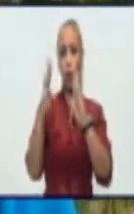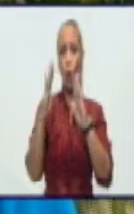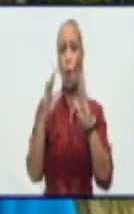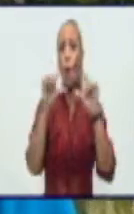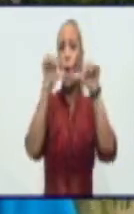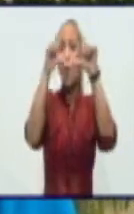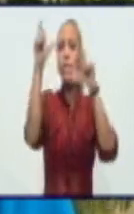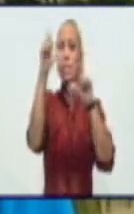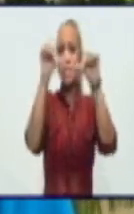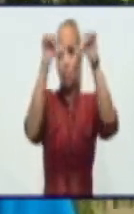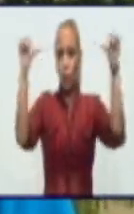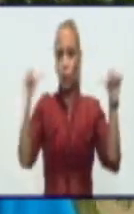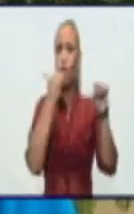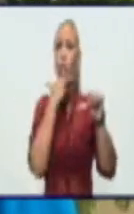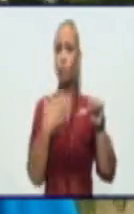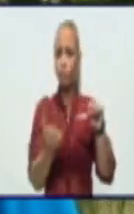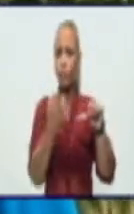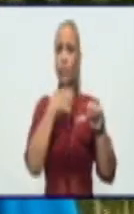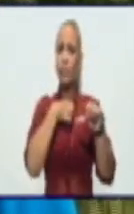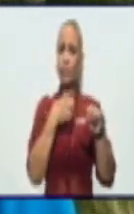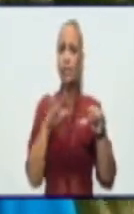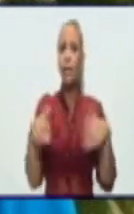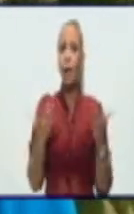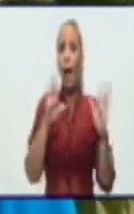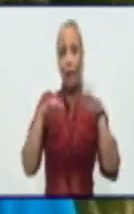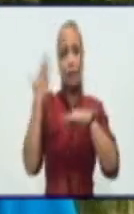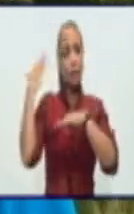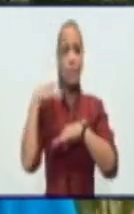teníamos, atendiendo a la cantidad de megawatt que se estaba afectando.